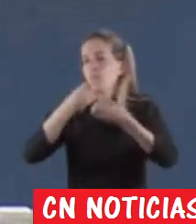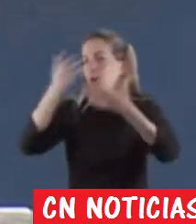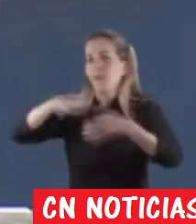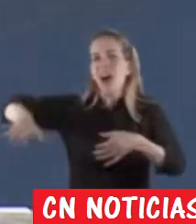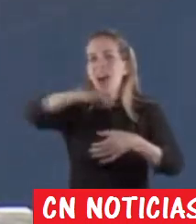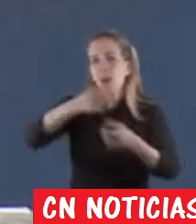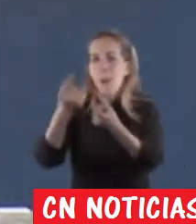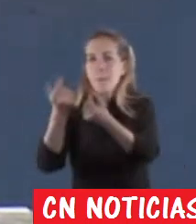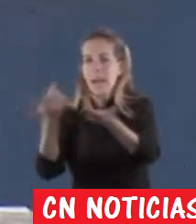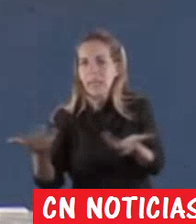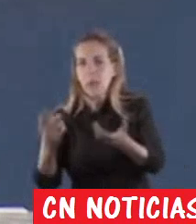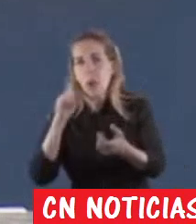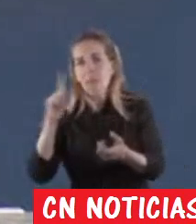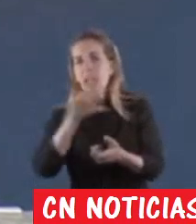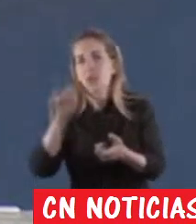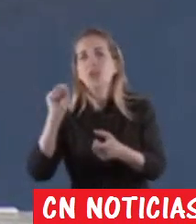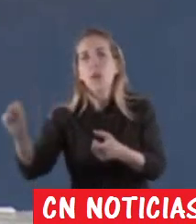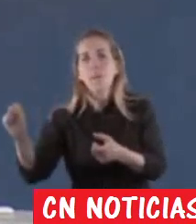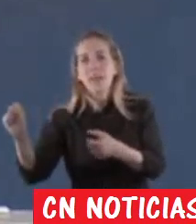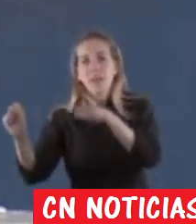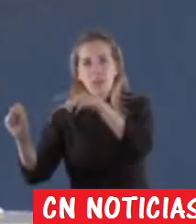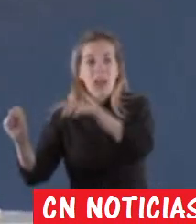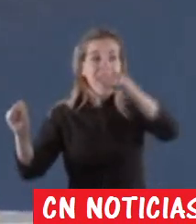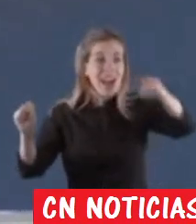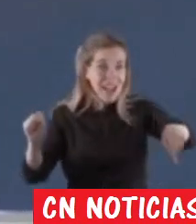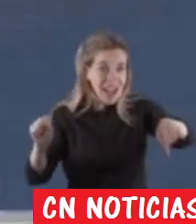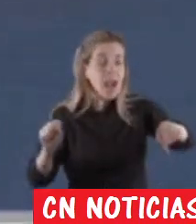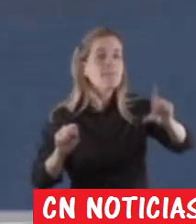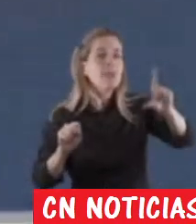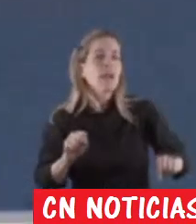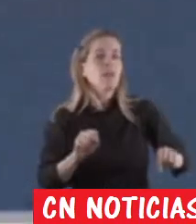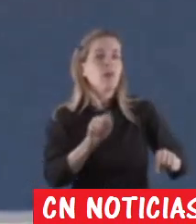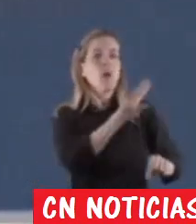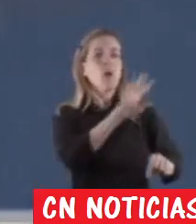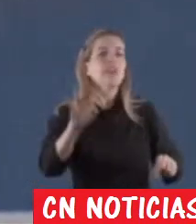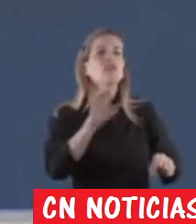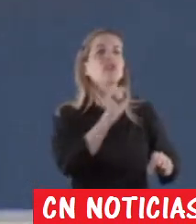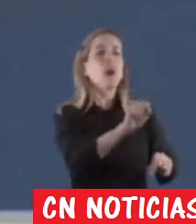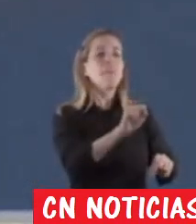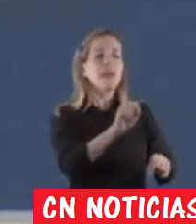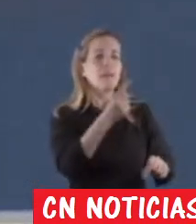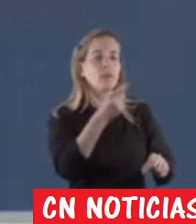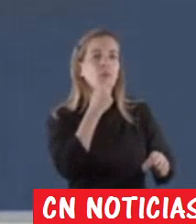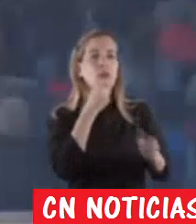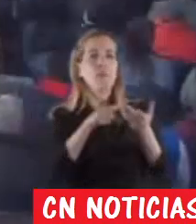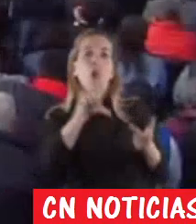casa, Mariano, 1.200 pesos. Acá va a costar 400. El kilo de